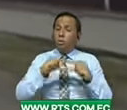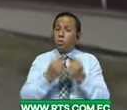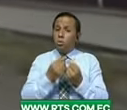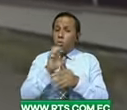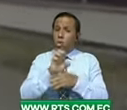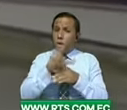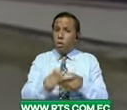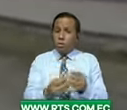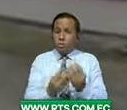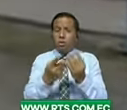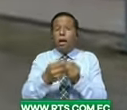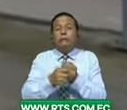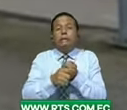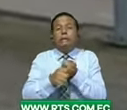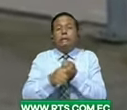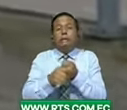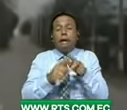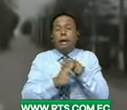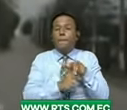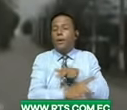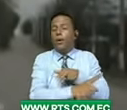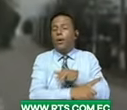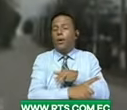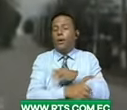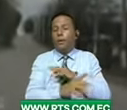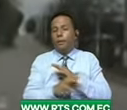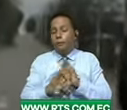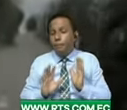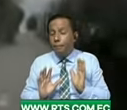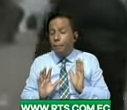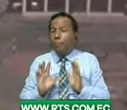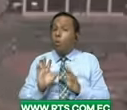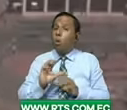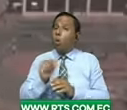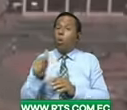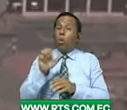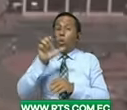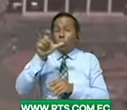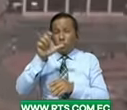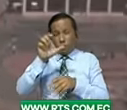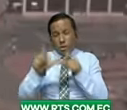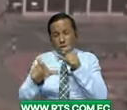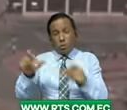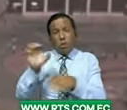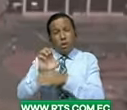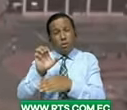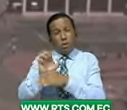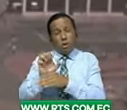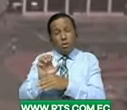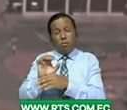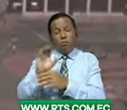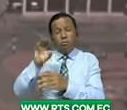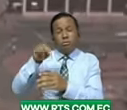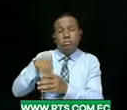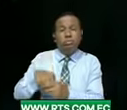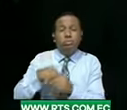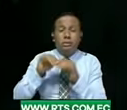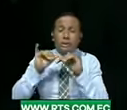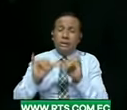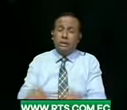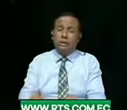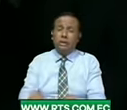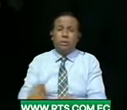punto de salir de Ucrania. Sin embargo, también hay ecuatorianos quienes no han logrado abandonar Kiev.